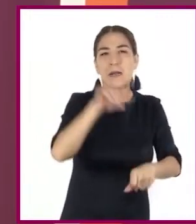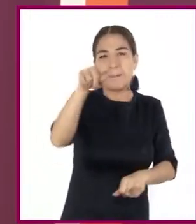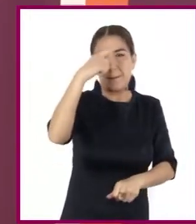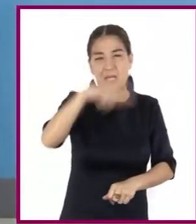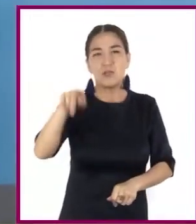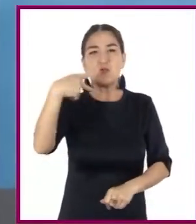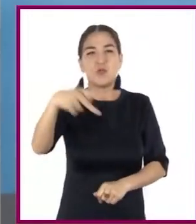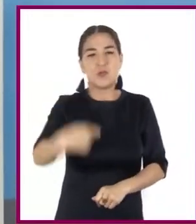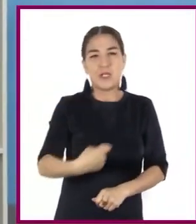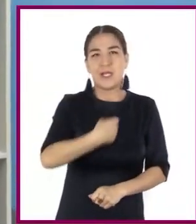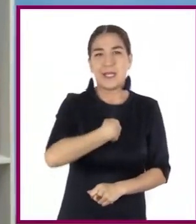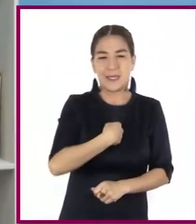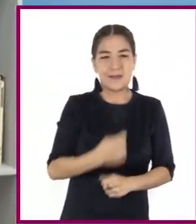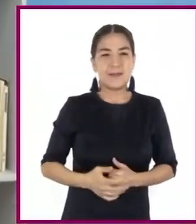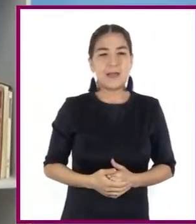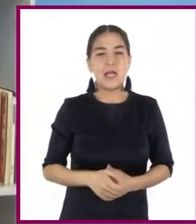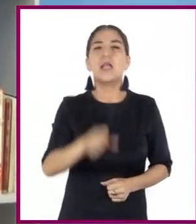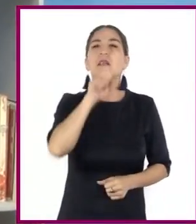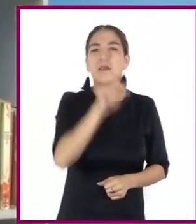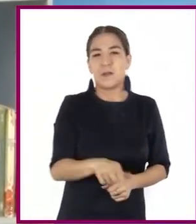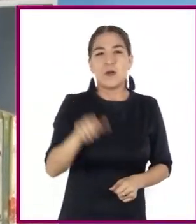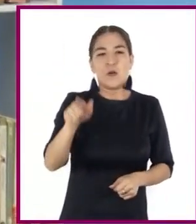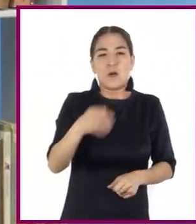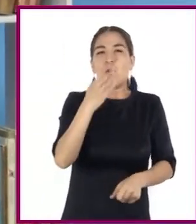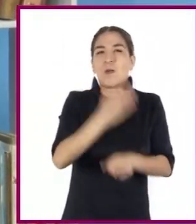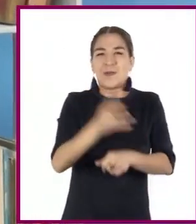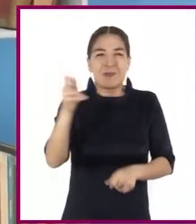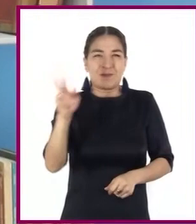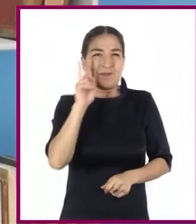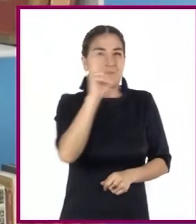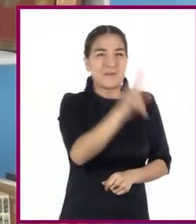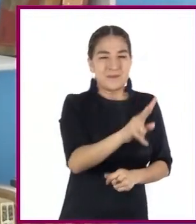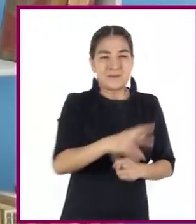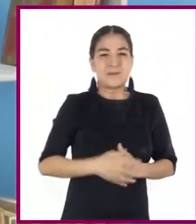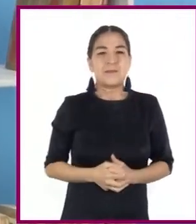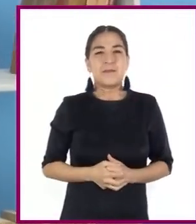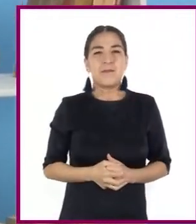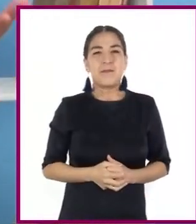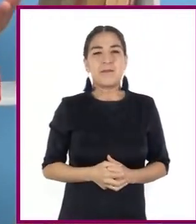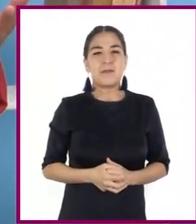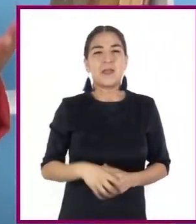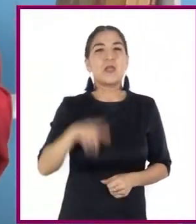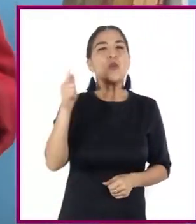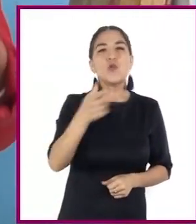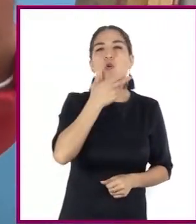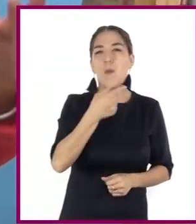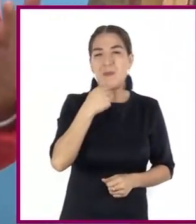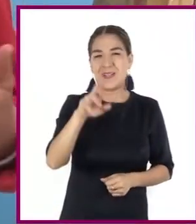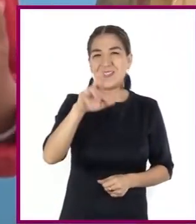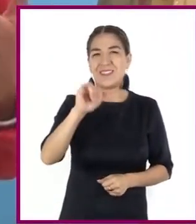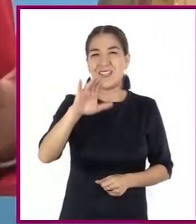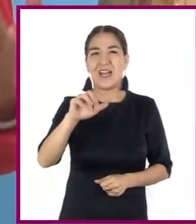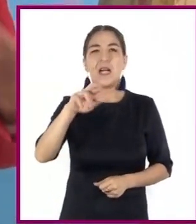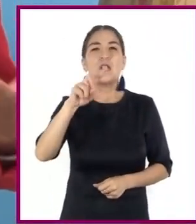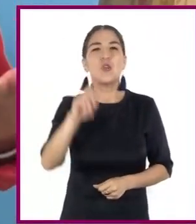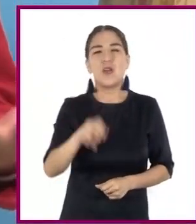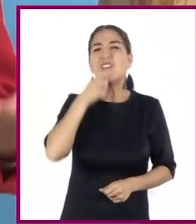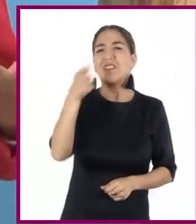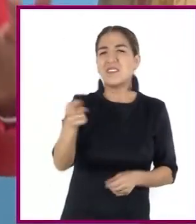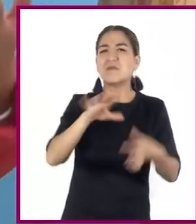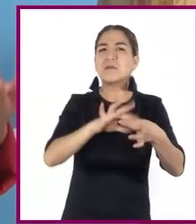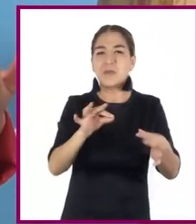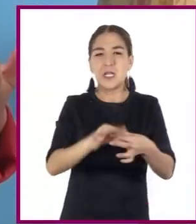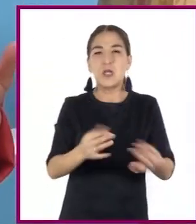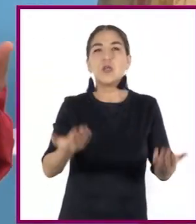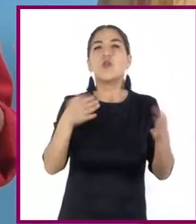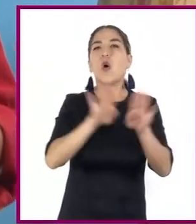identidad. También, como pudieron observar y escuchar, en el caso de Ricardo, los rasgos que describe él